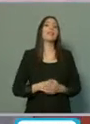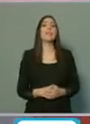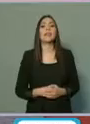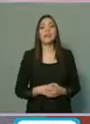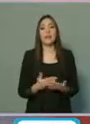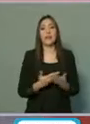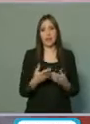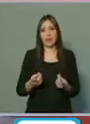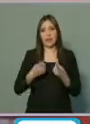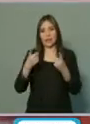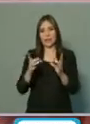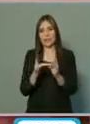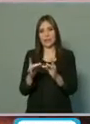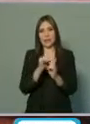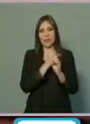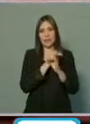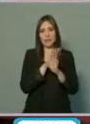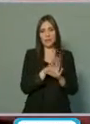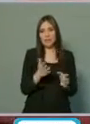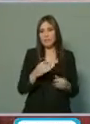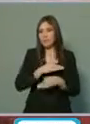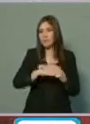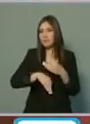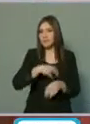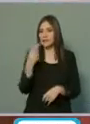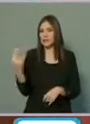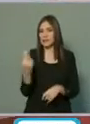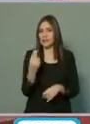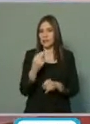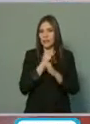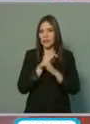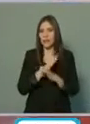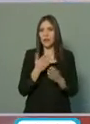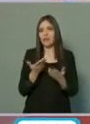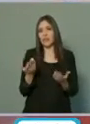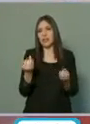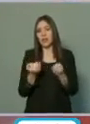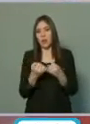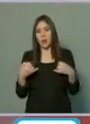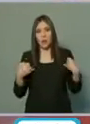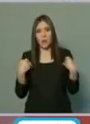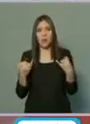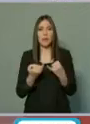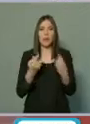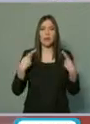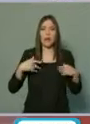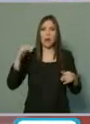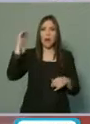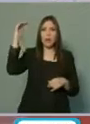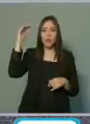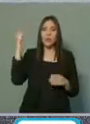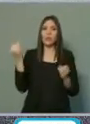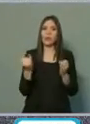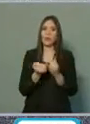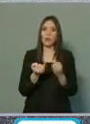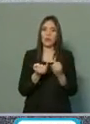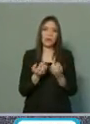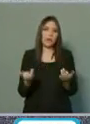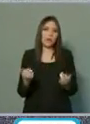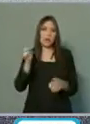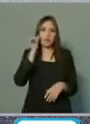Para regalarnos esta información que de verdad pues la necesitamos todos, incluyendo claro hasta los jóvenes, pero también uno ya como adulto, pues no hay que dejar, ¿no?